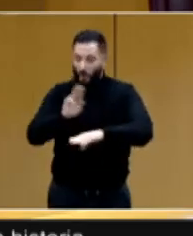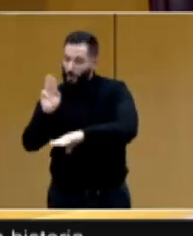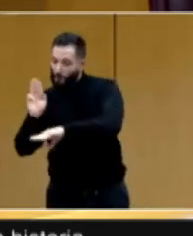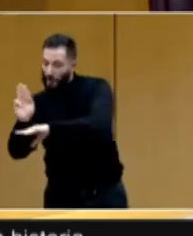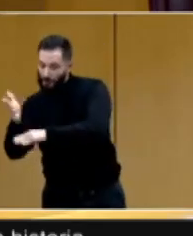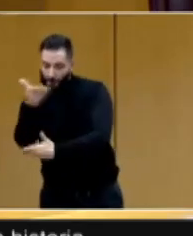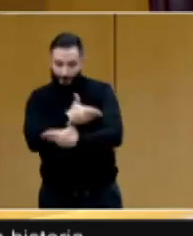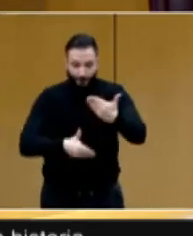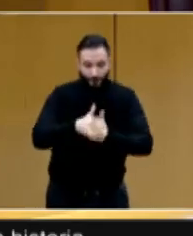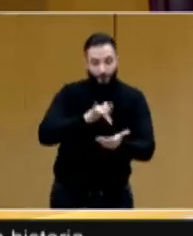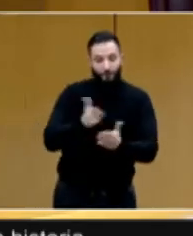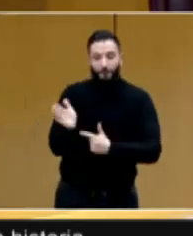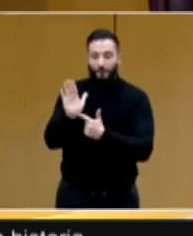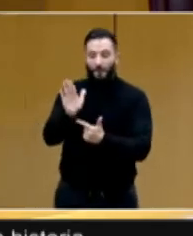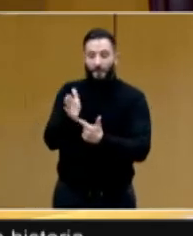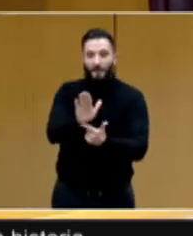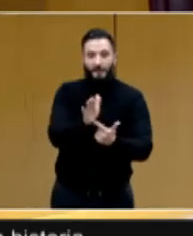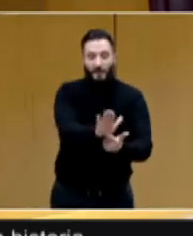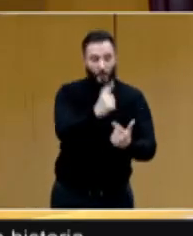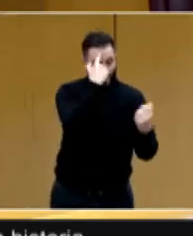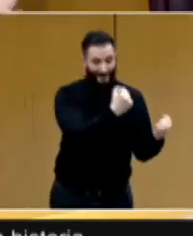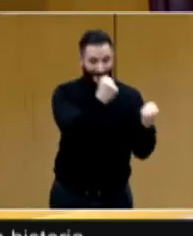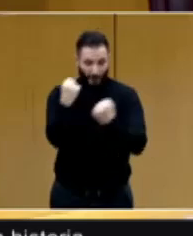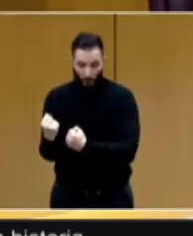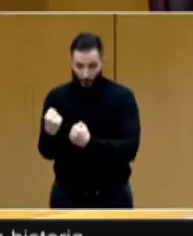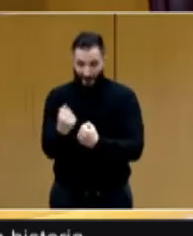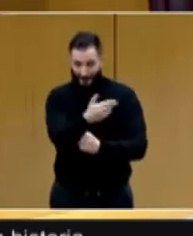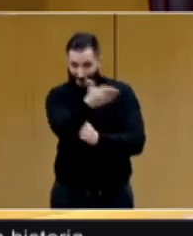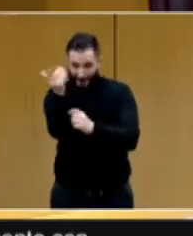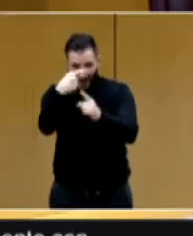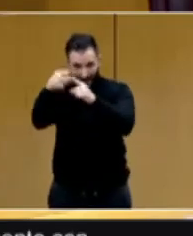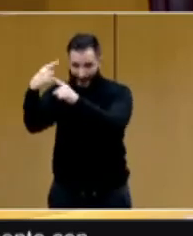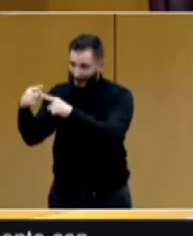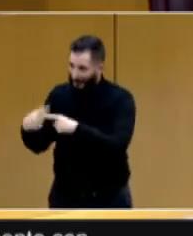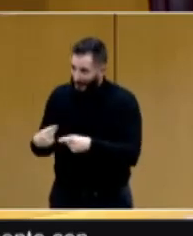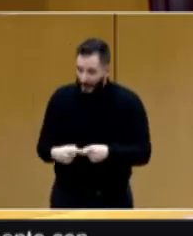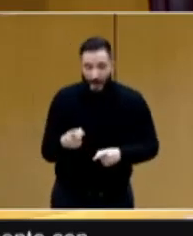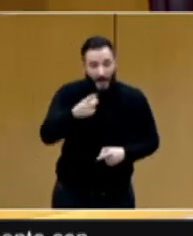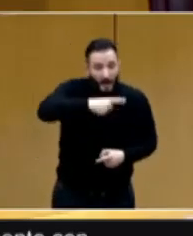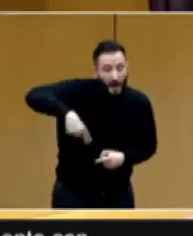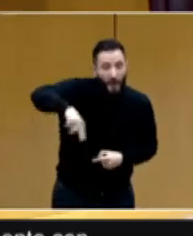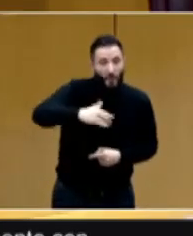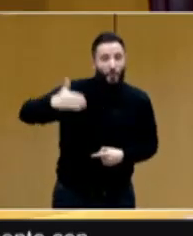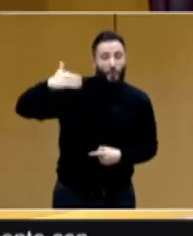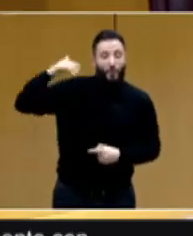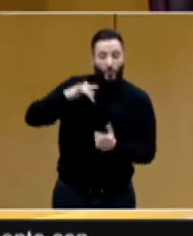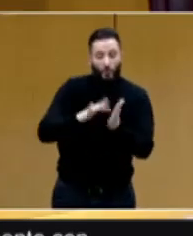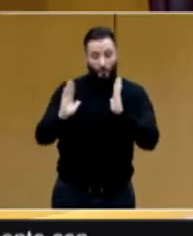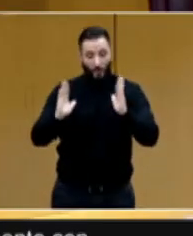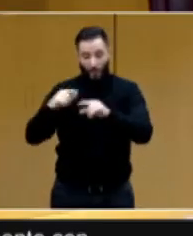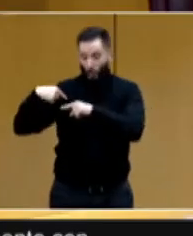diferentes instituciones y entidades que era la que en lo sucesivo si va a encargar